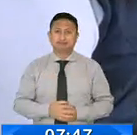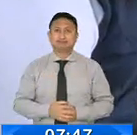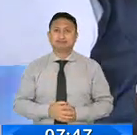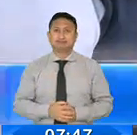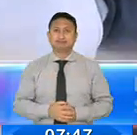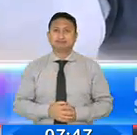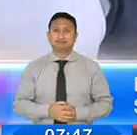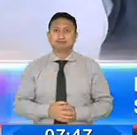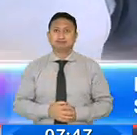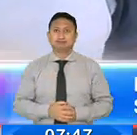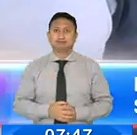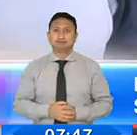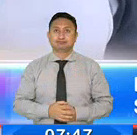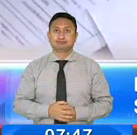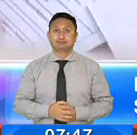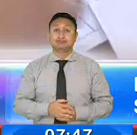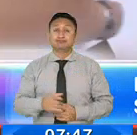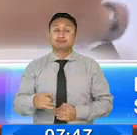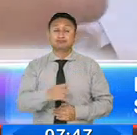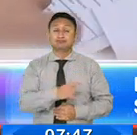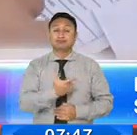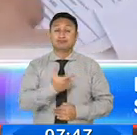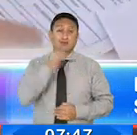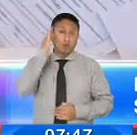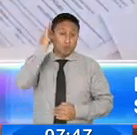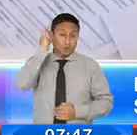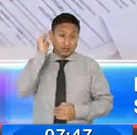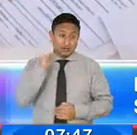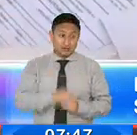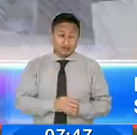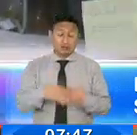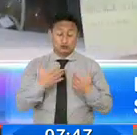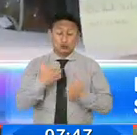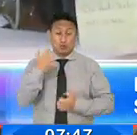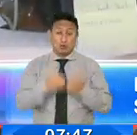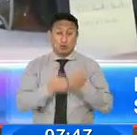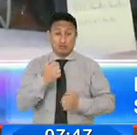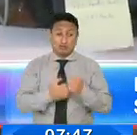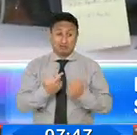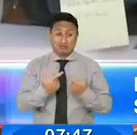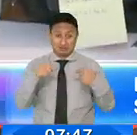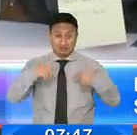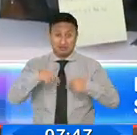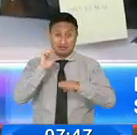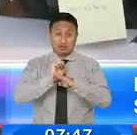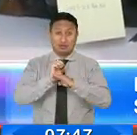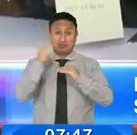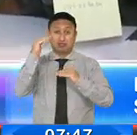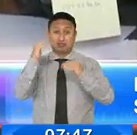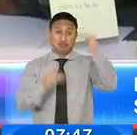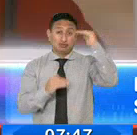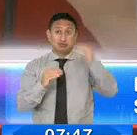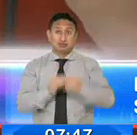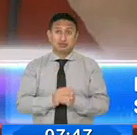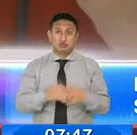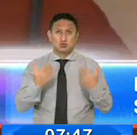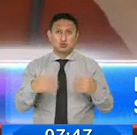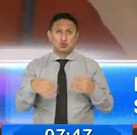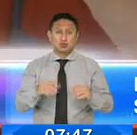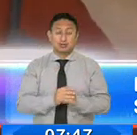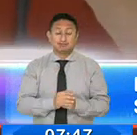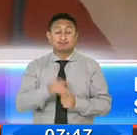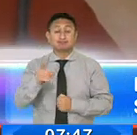Una doble pandemia es la que muchas mujeres enfrentan. Las brechas de desigualdad en el país son alarmantes. Y según